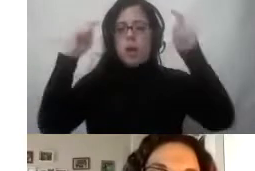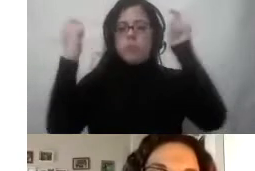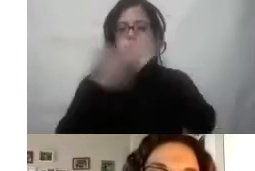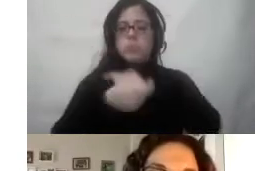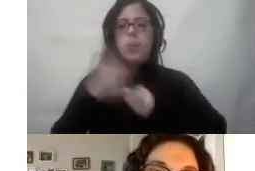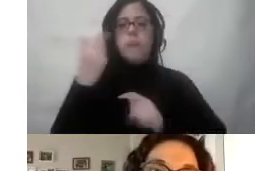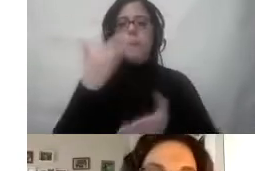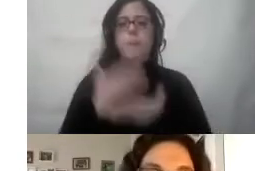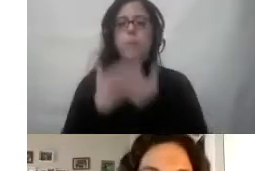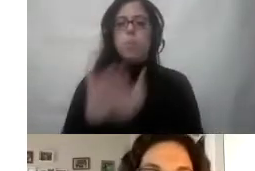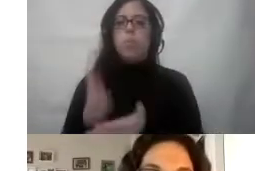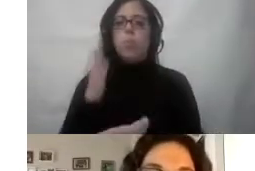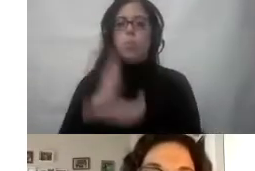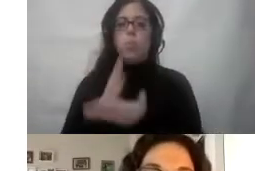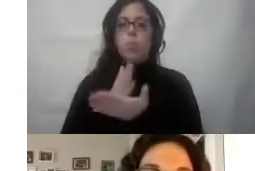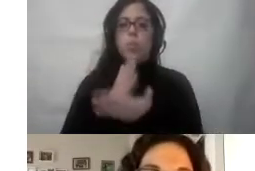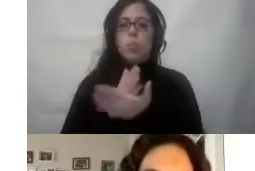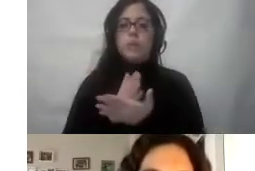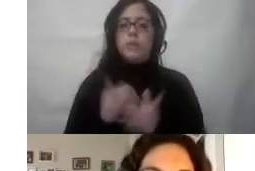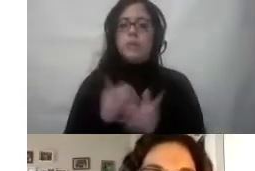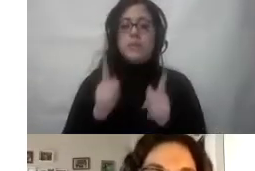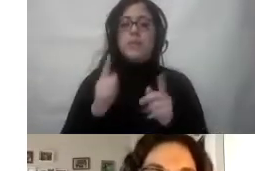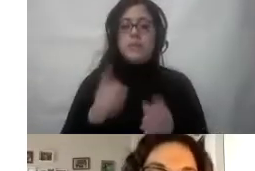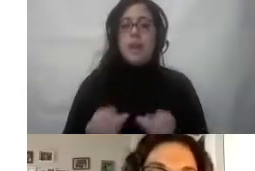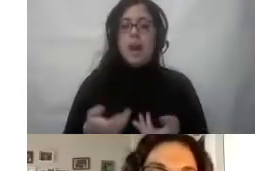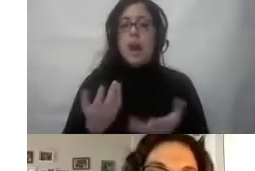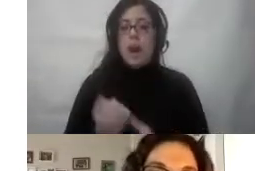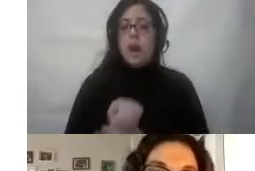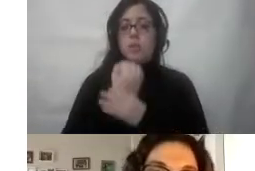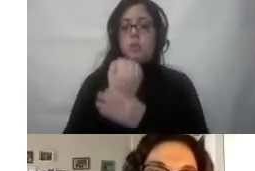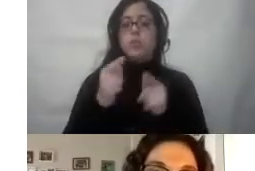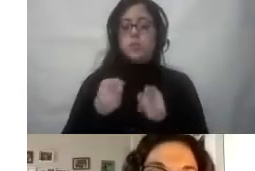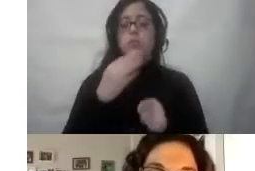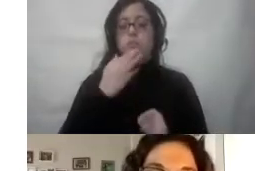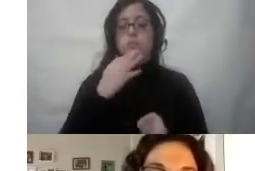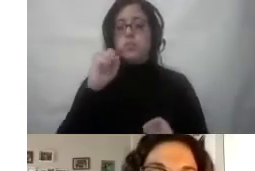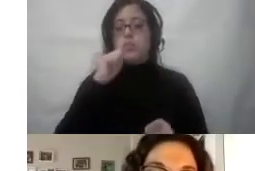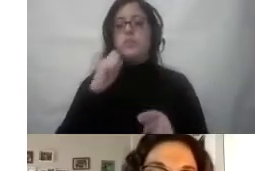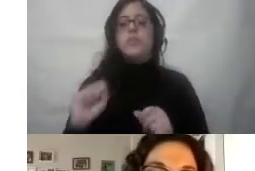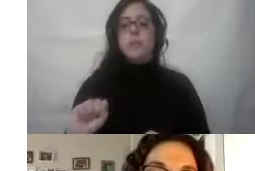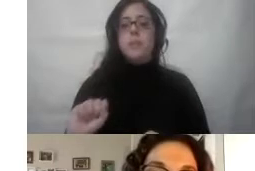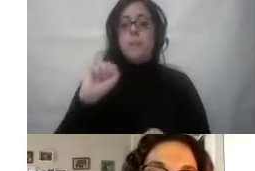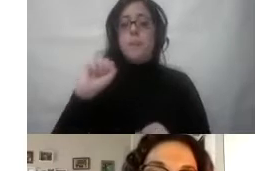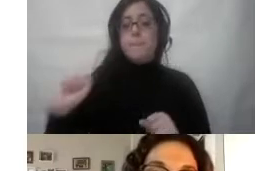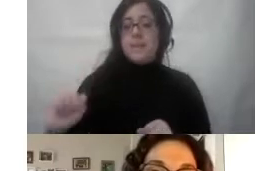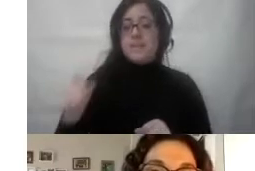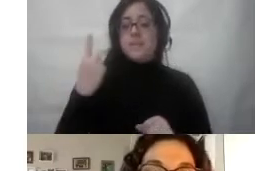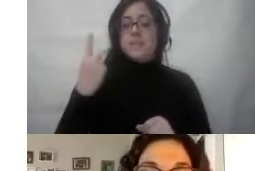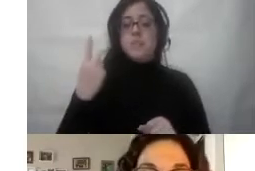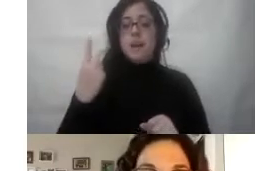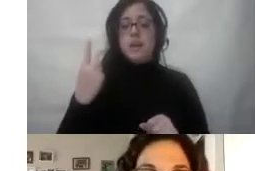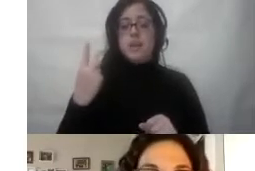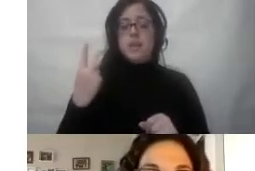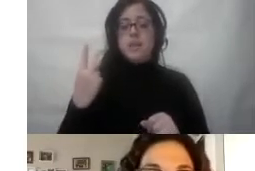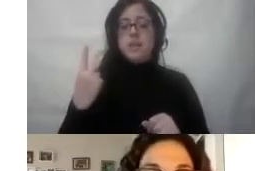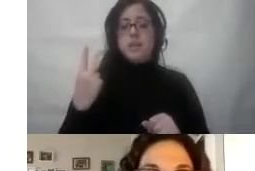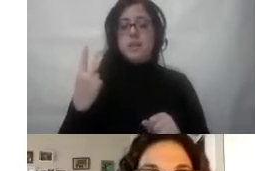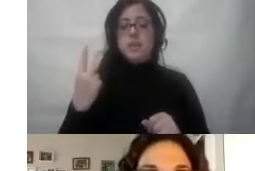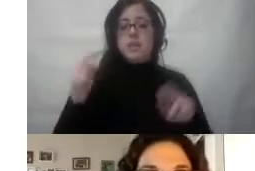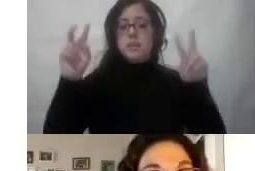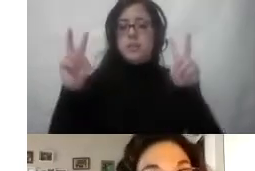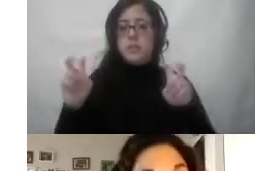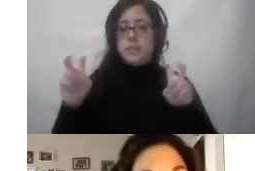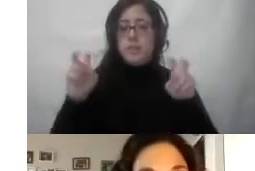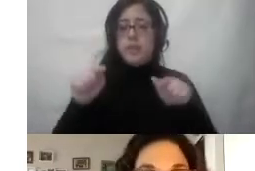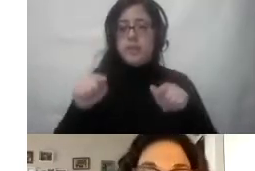escuela debería aportar a eso. Y desde ahí, una de las principales cuestiones que aborda esta propuesta es que